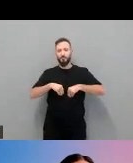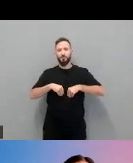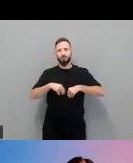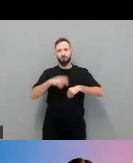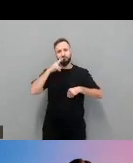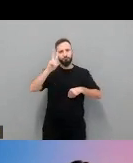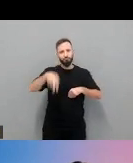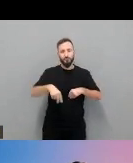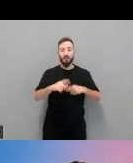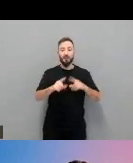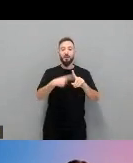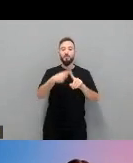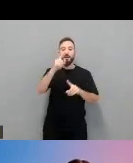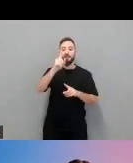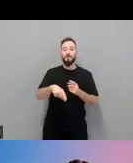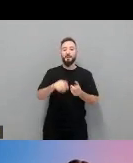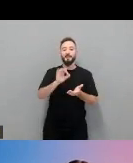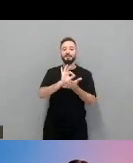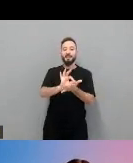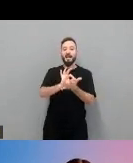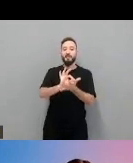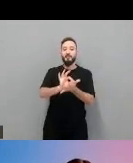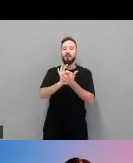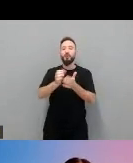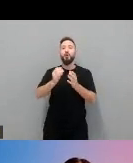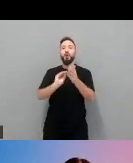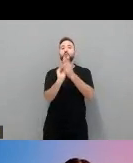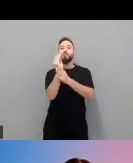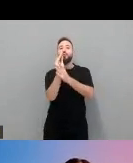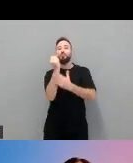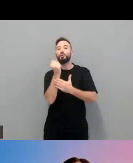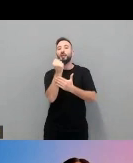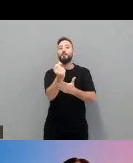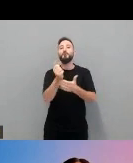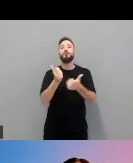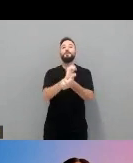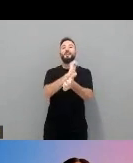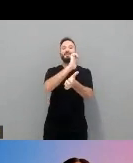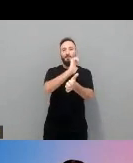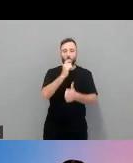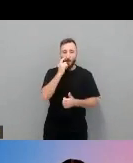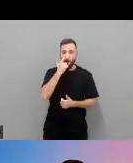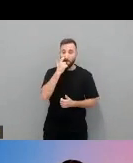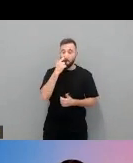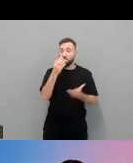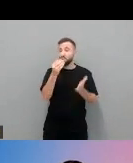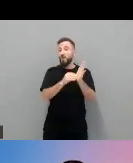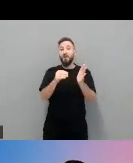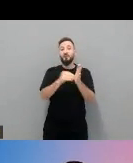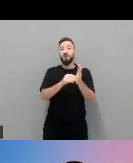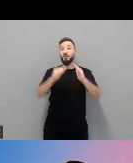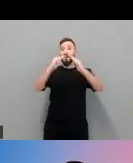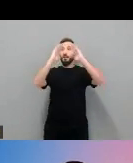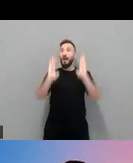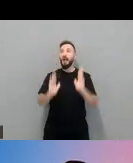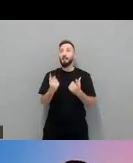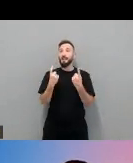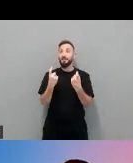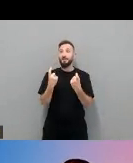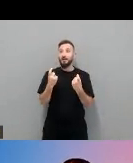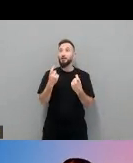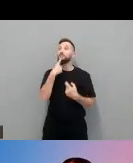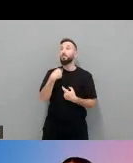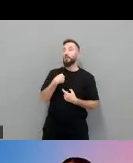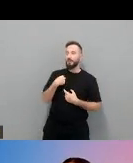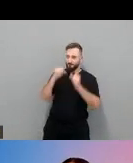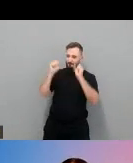servicios de bancos de préstamo de productos de apoyo. Se hace muchas veces que una necesidad en casa nos lo dice y nosotros podemos decir,